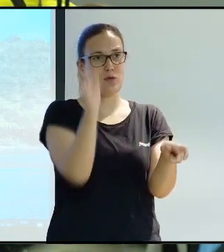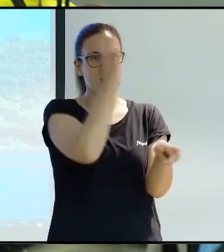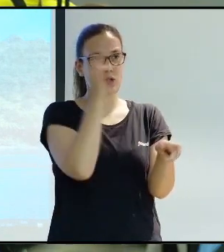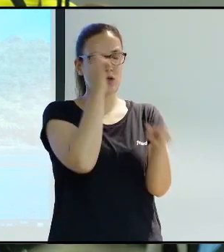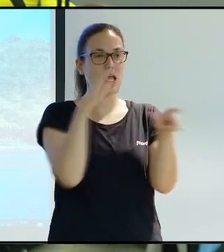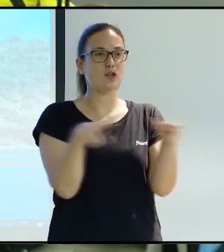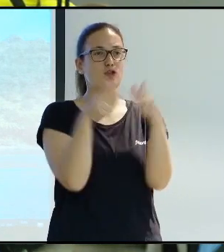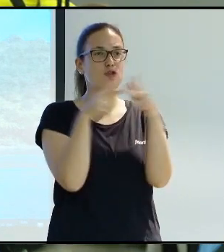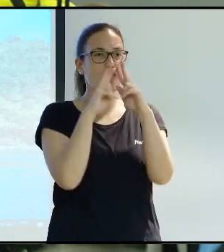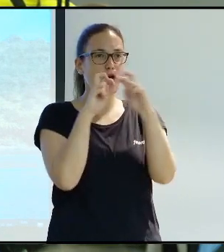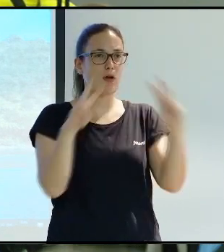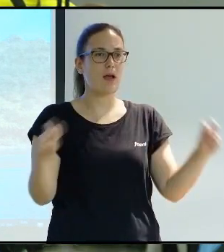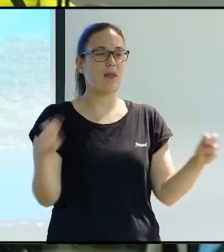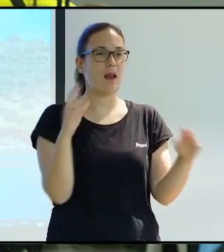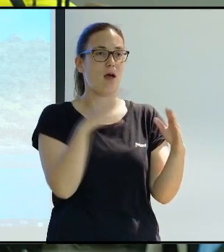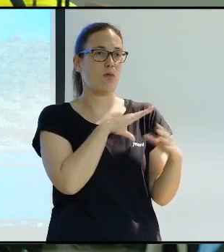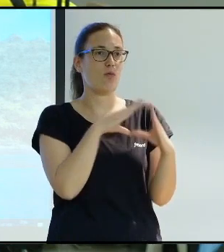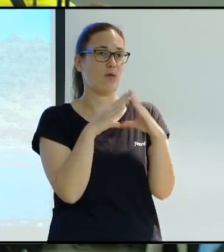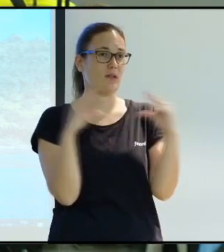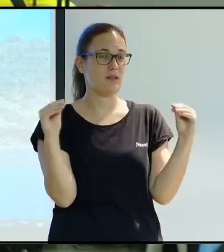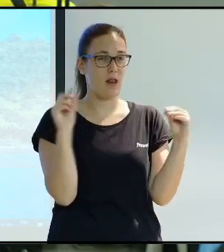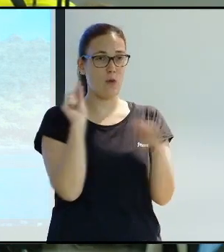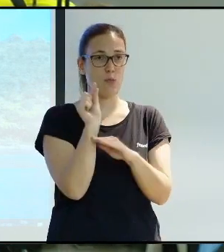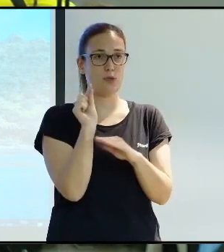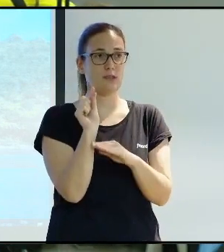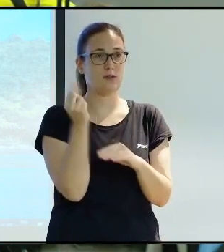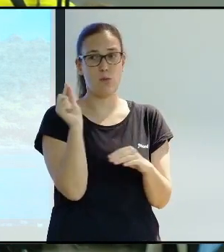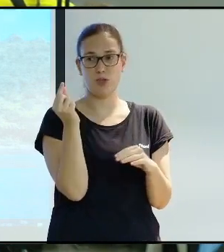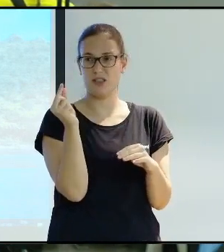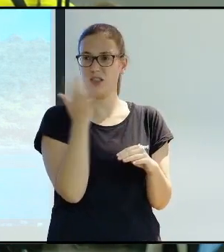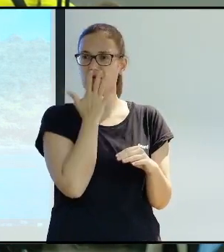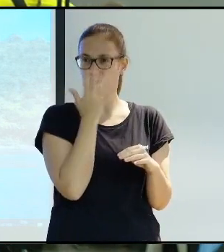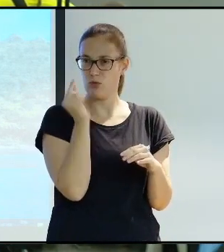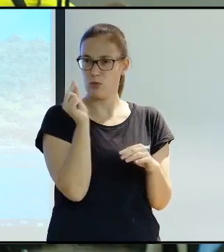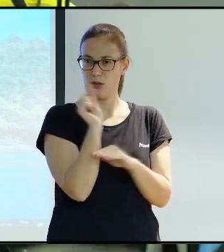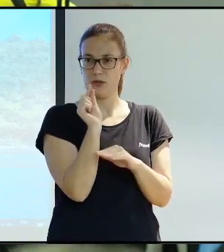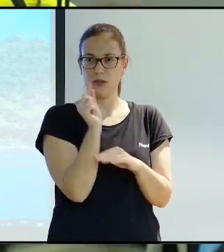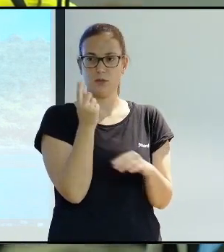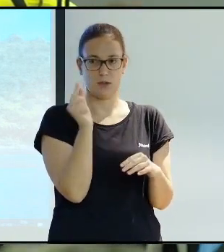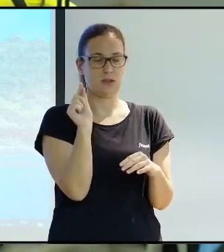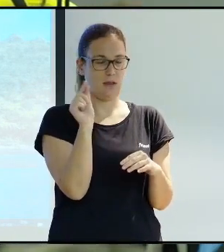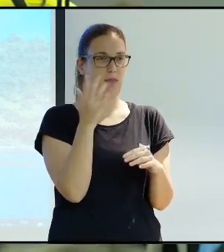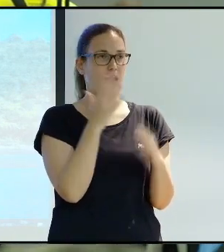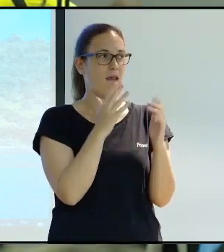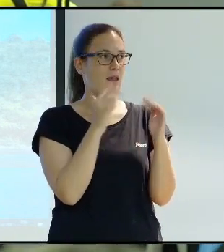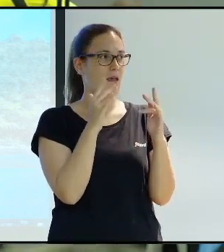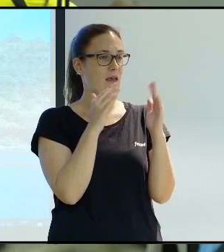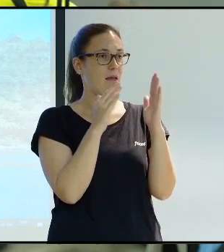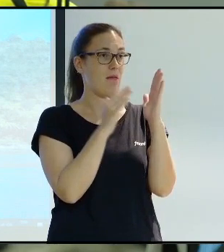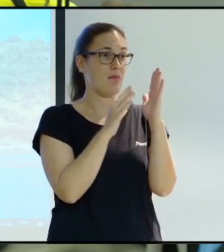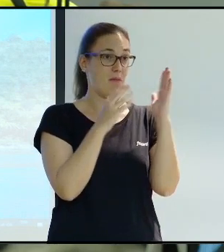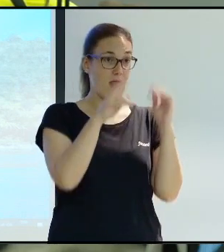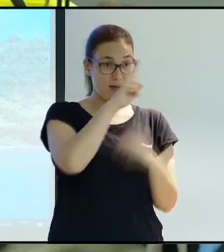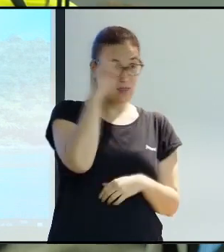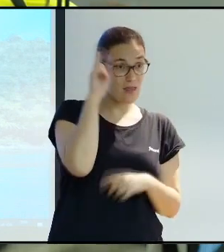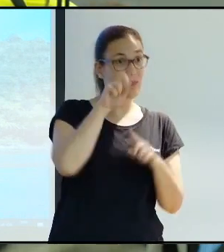Complutense. Posteriormente fue profesor en el Departamento de Sociología y Políticas Sociales de la Universidad de Murcia